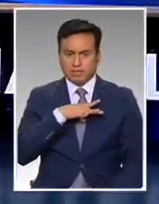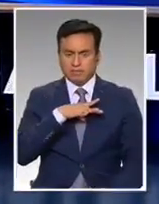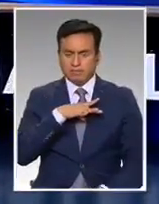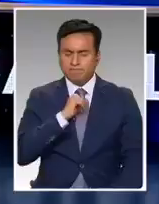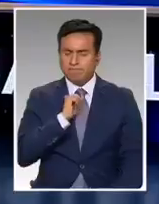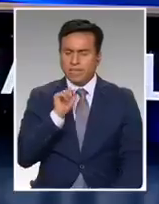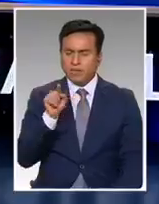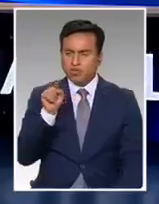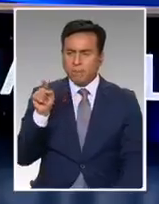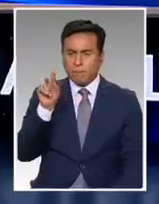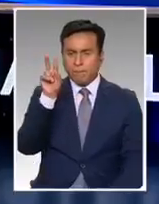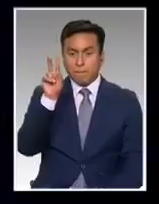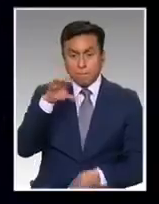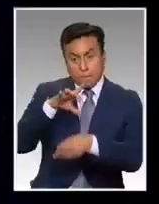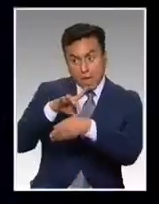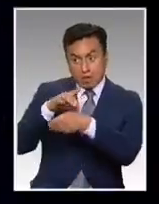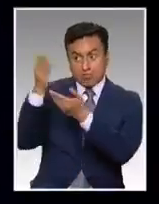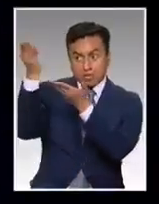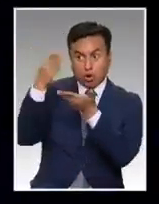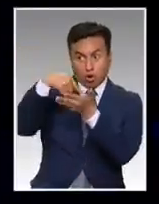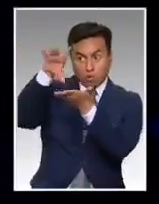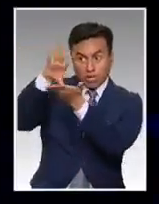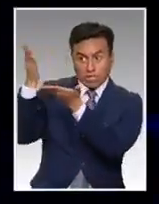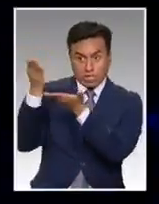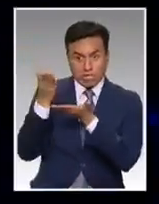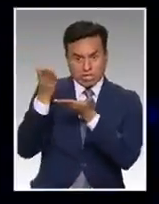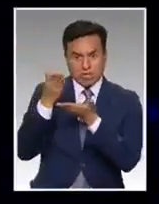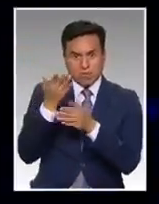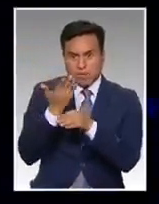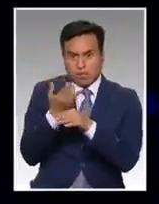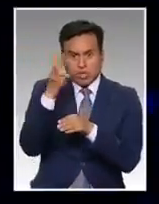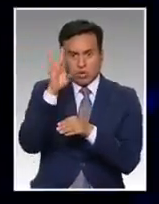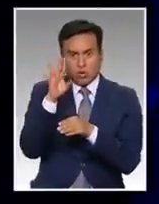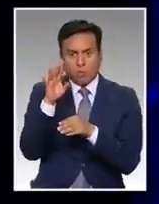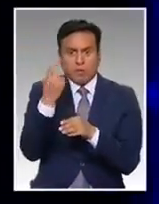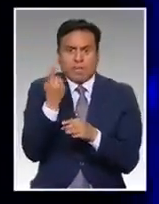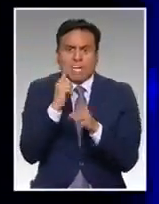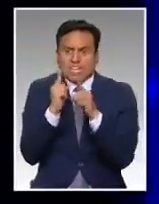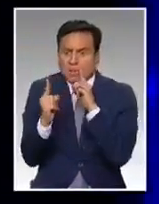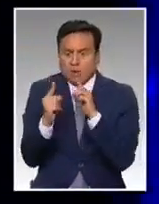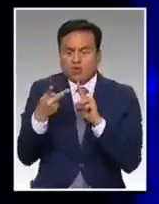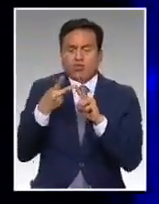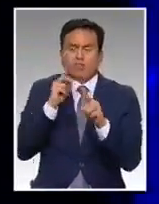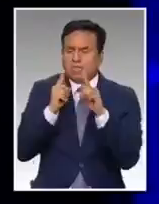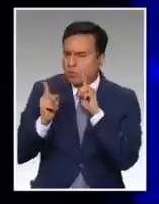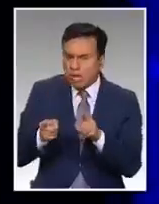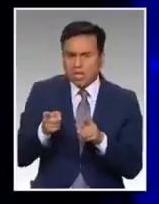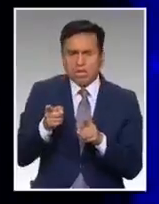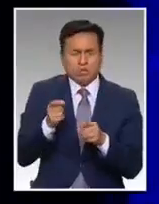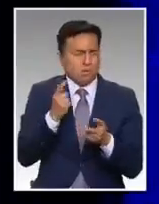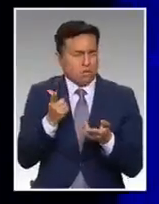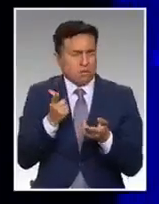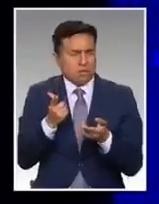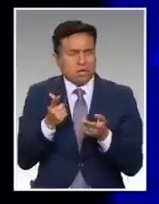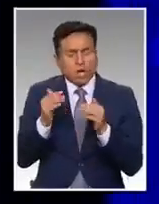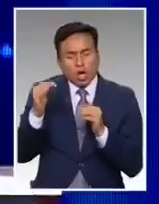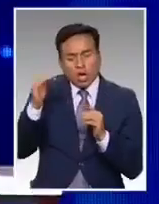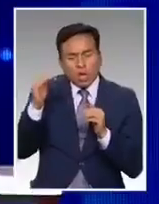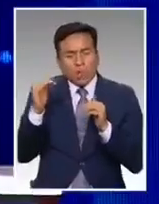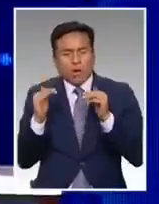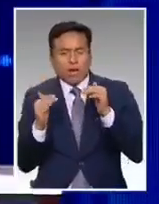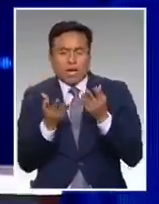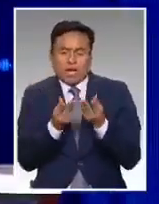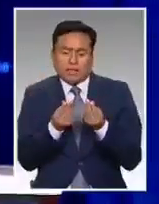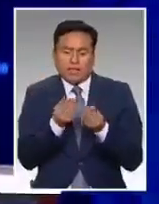a estos médicos que usted pretende traer del extranjero sólo les pediría rendir ese primer examen o el segundo también estoy tratando de equiparar no la